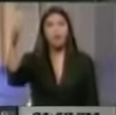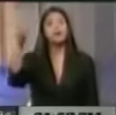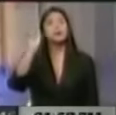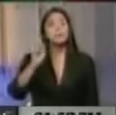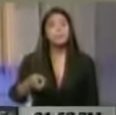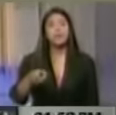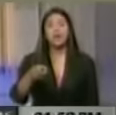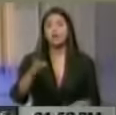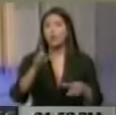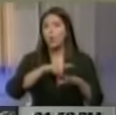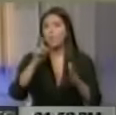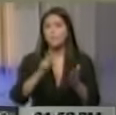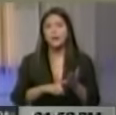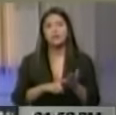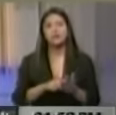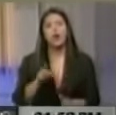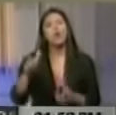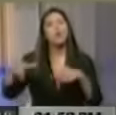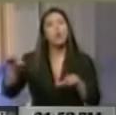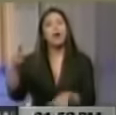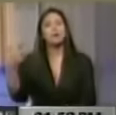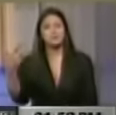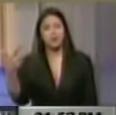cerrado de Rodeo 3.